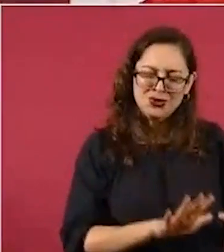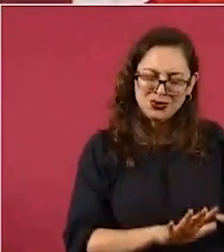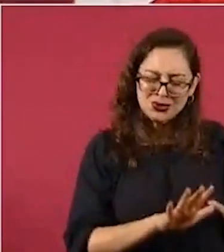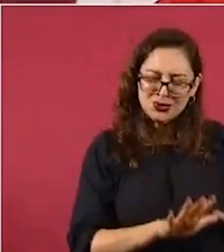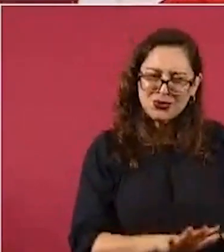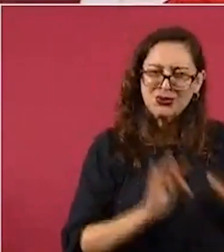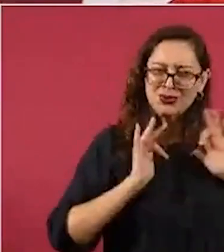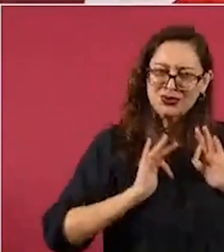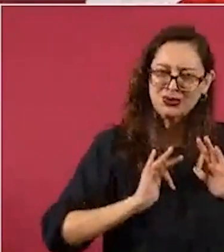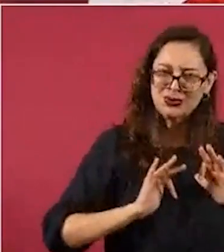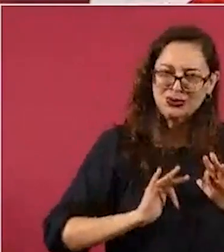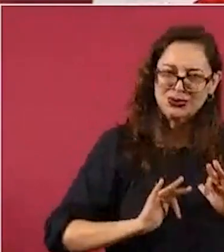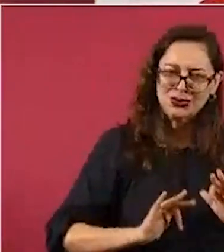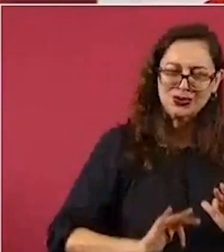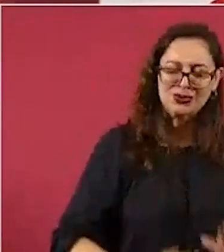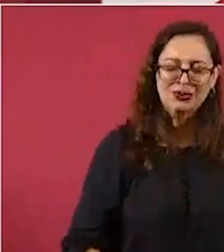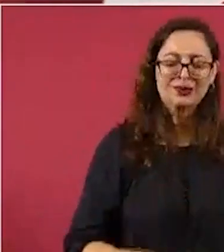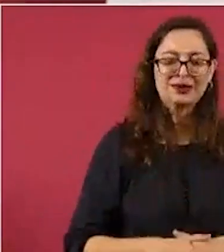ni mucho menos